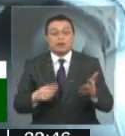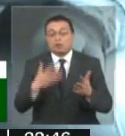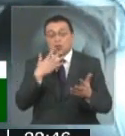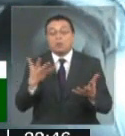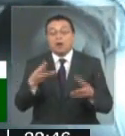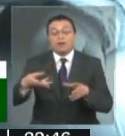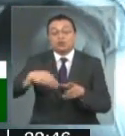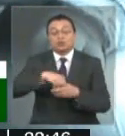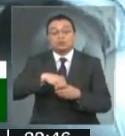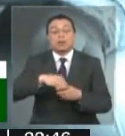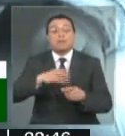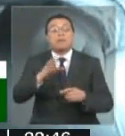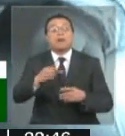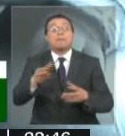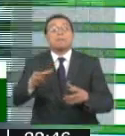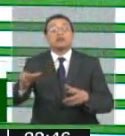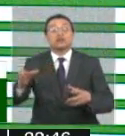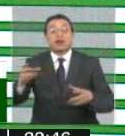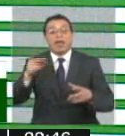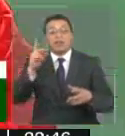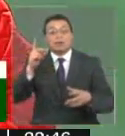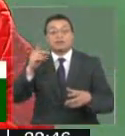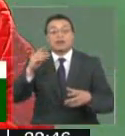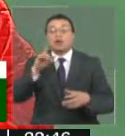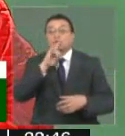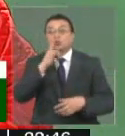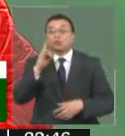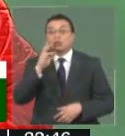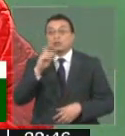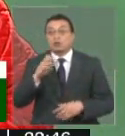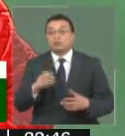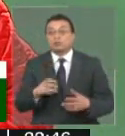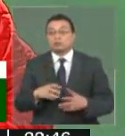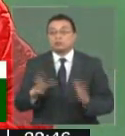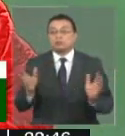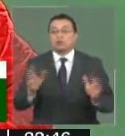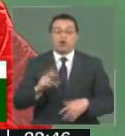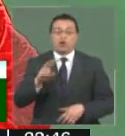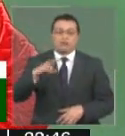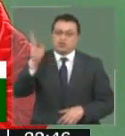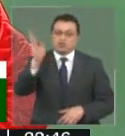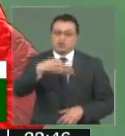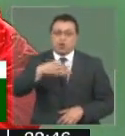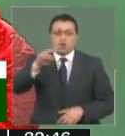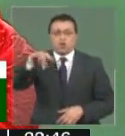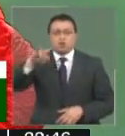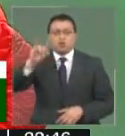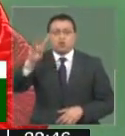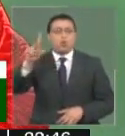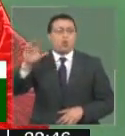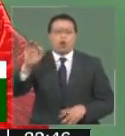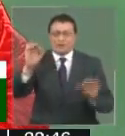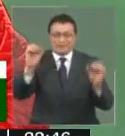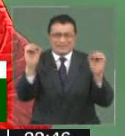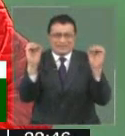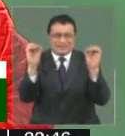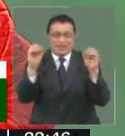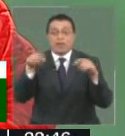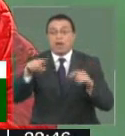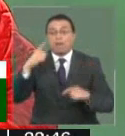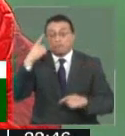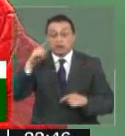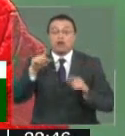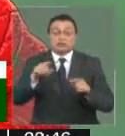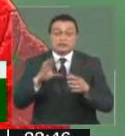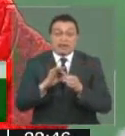personas en situación de discapacidad en el área de turismo? Nula. Actualmente nula. Pero yo doy la gracia